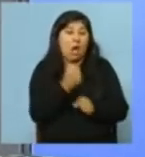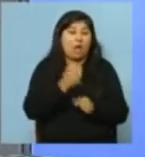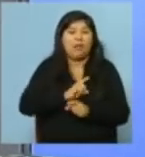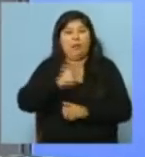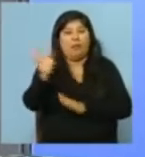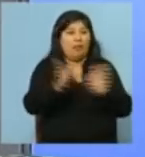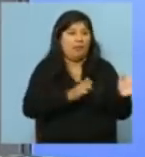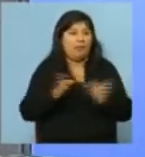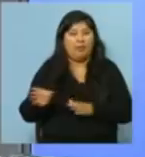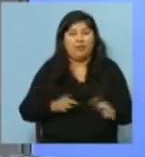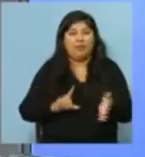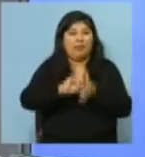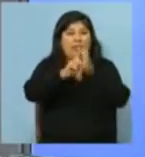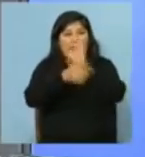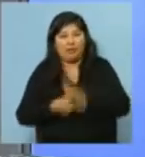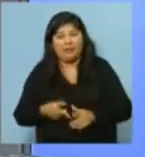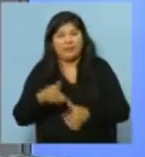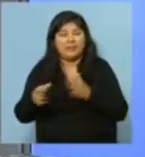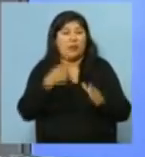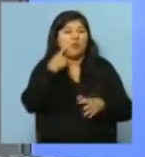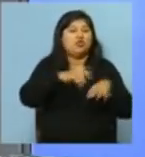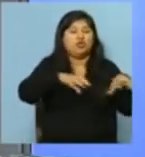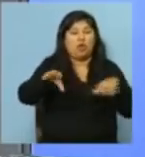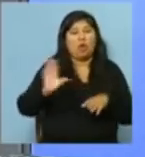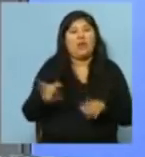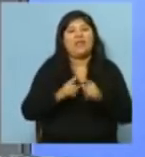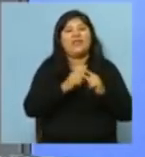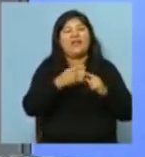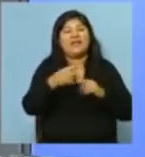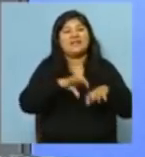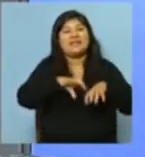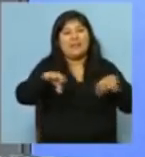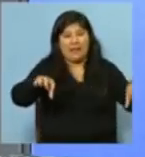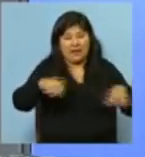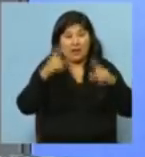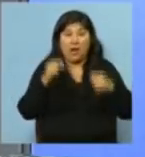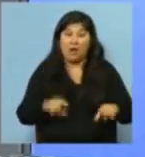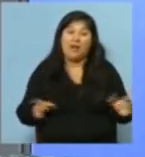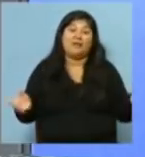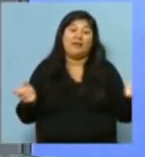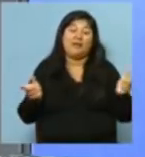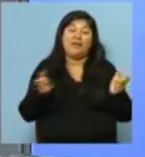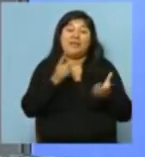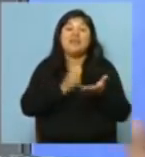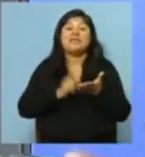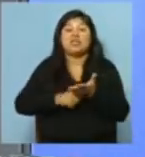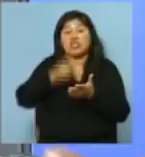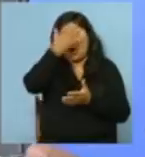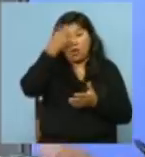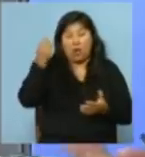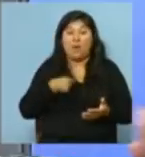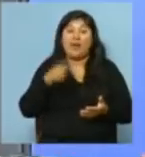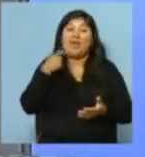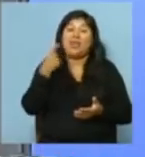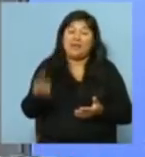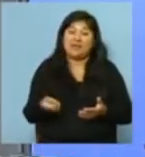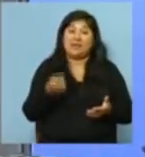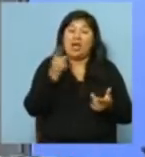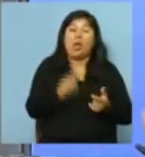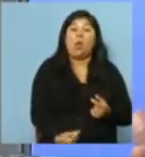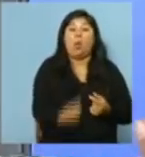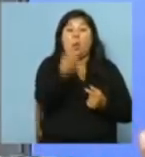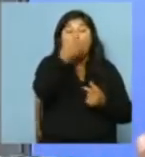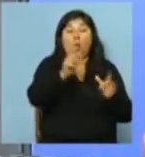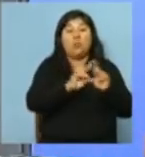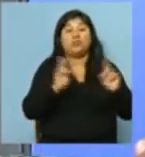para venir del interior porque está Está todo disperso bueno esta decisión que tomó el gobernador en la unificación y en la construcción de un